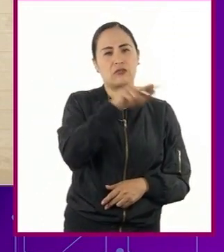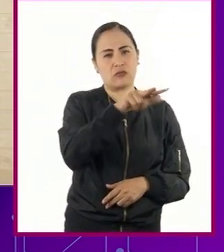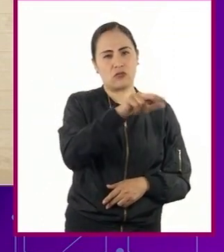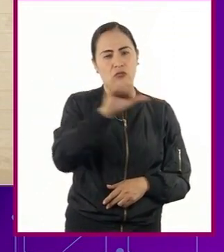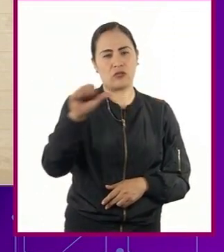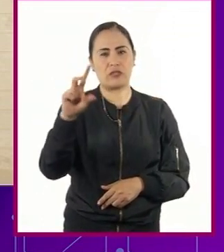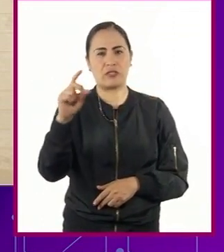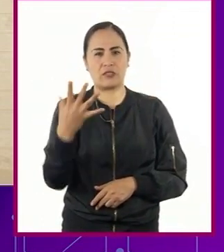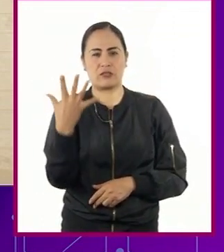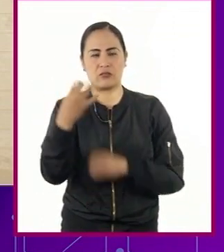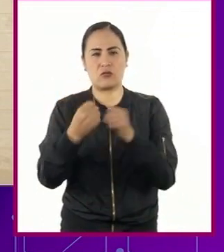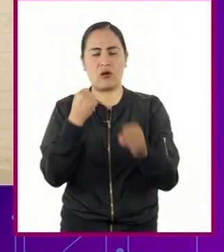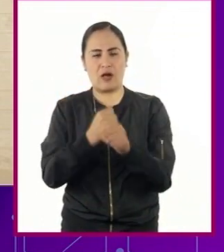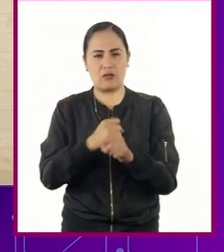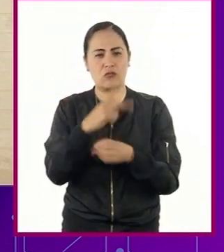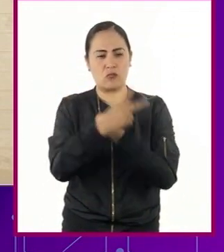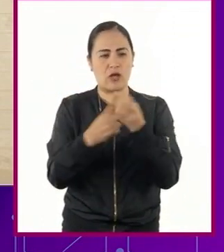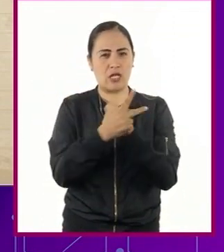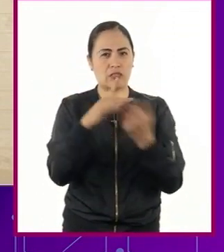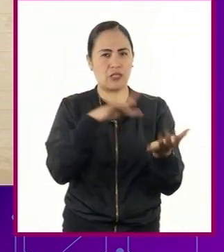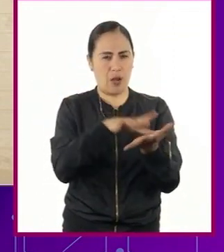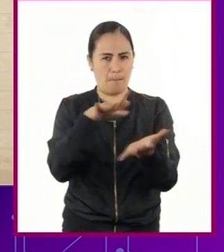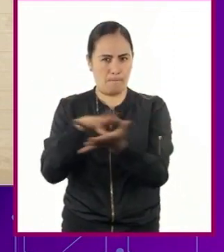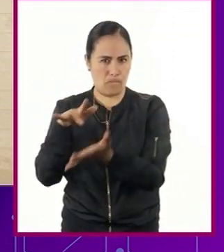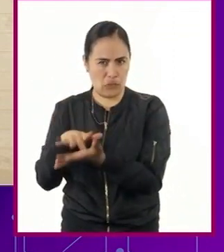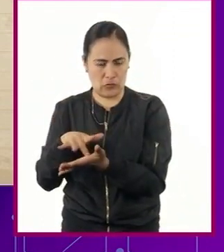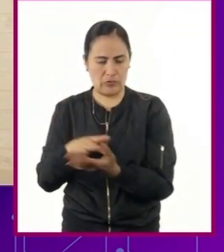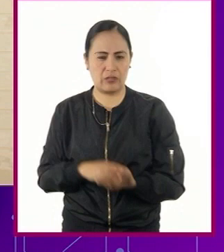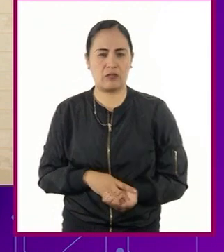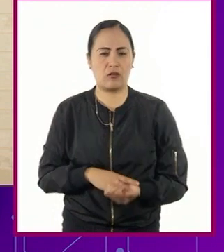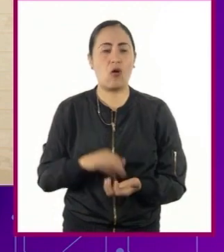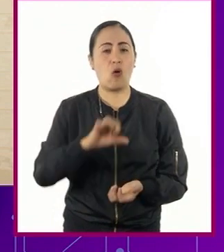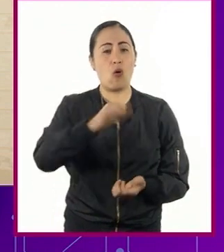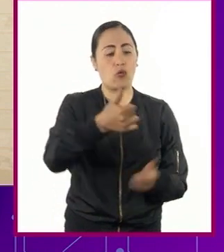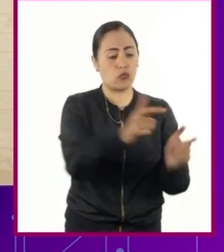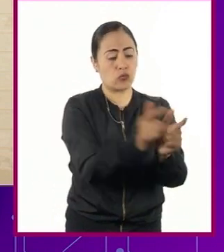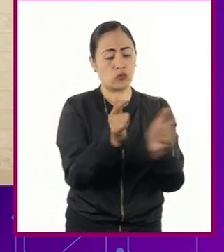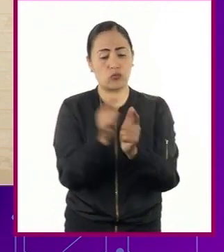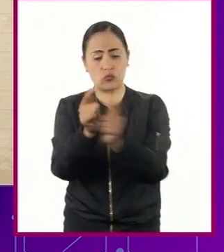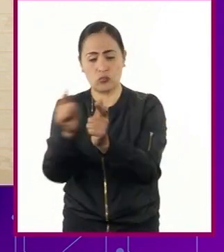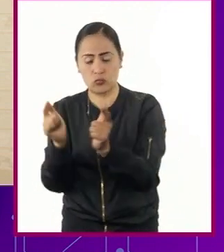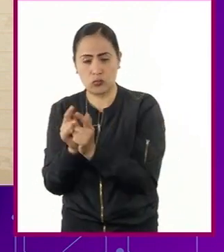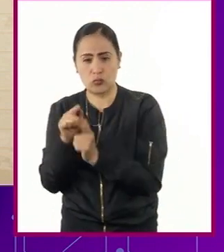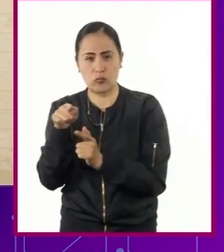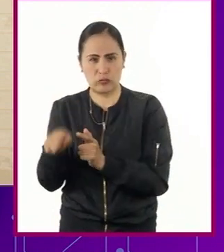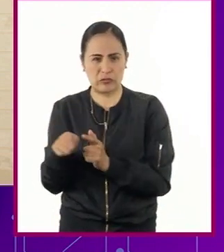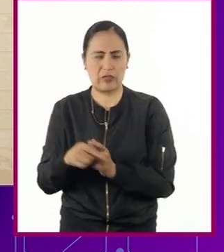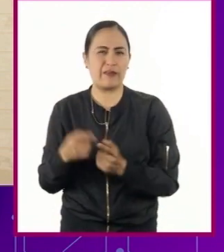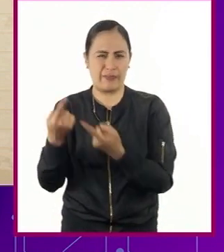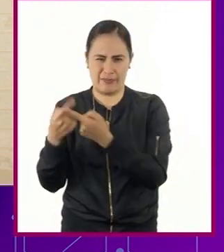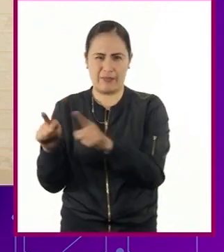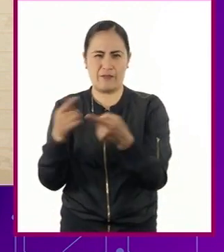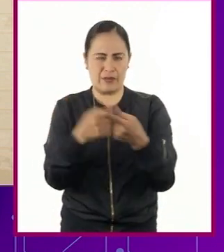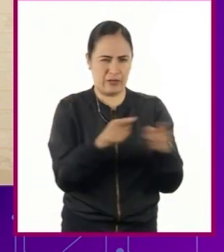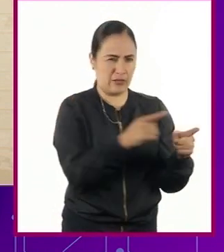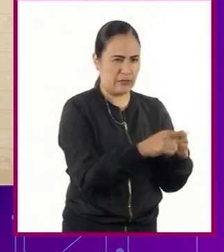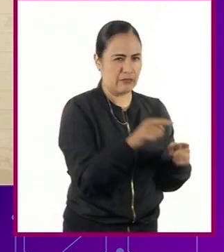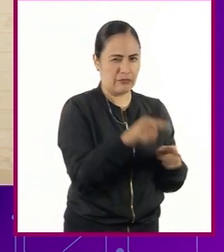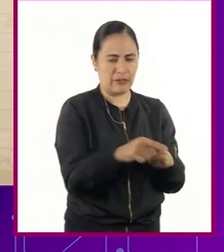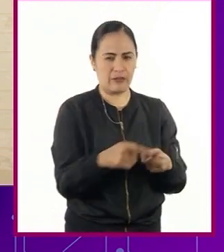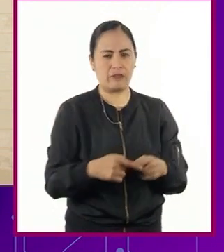la defensa de la nación. Otras agrupaciones de mujeres fueron las Brigate Nere, que combatieron a los